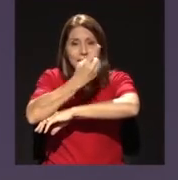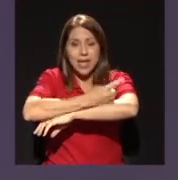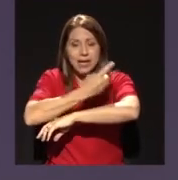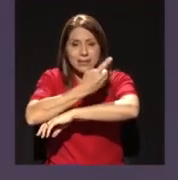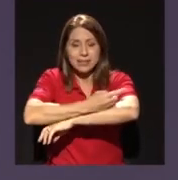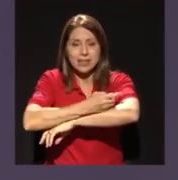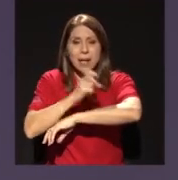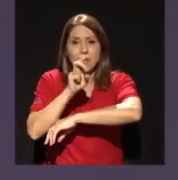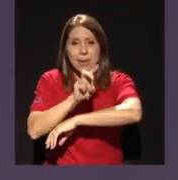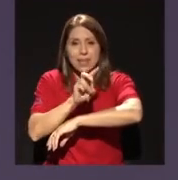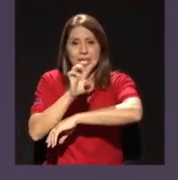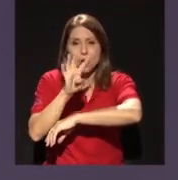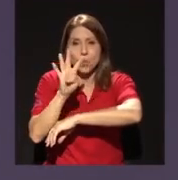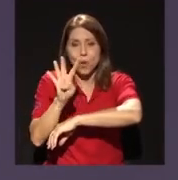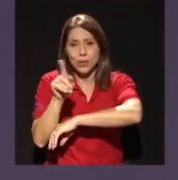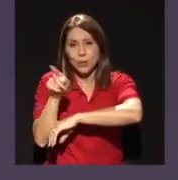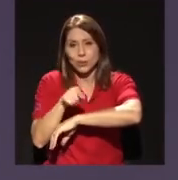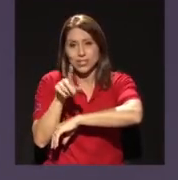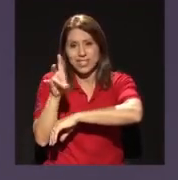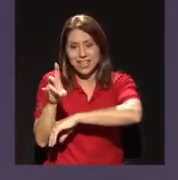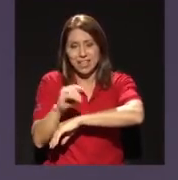llamamos, siempre se opera. Pero